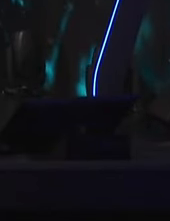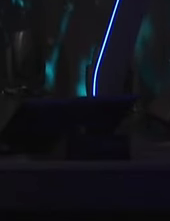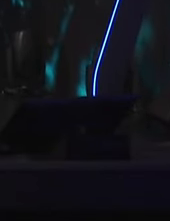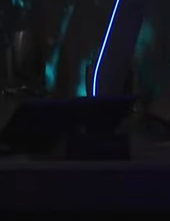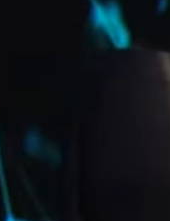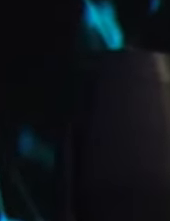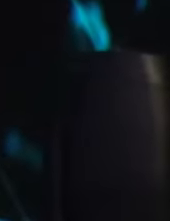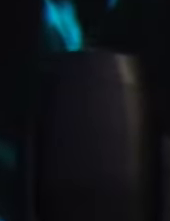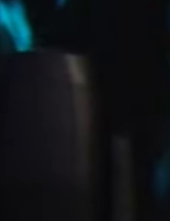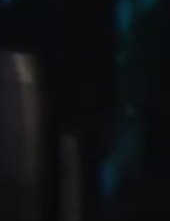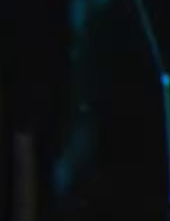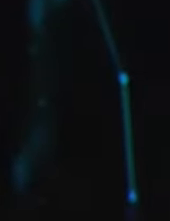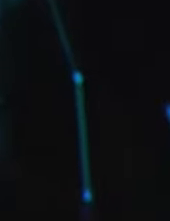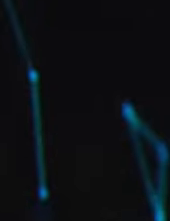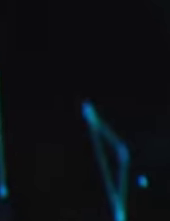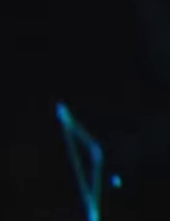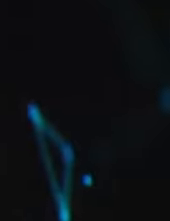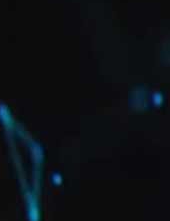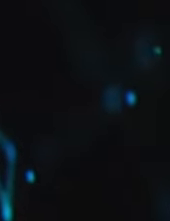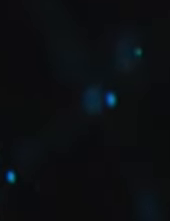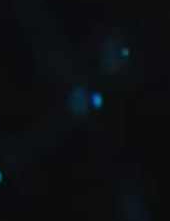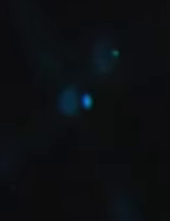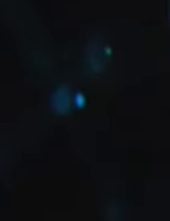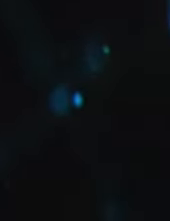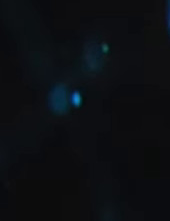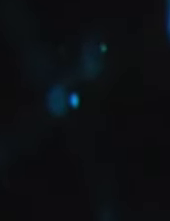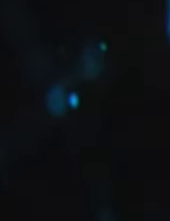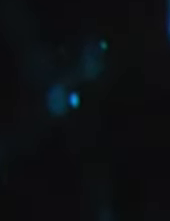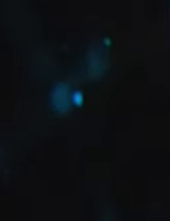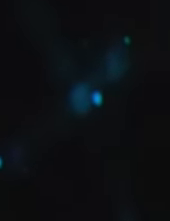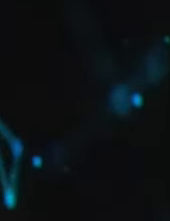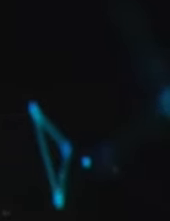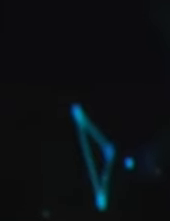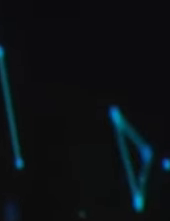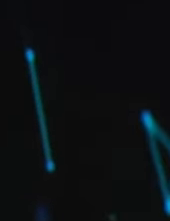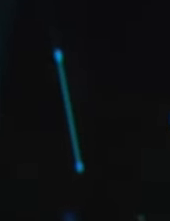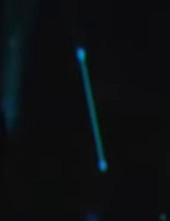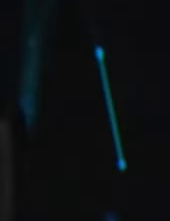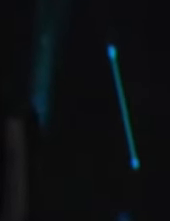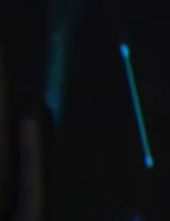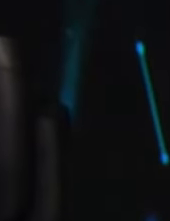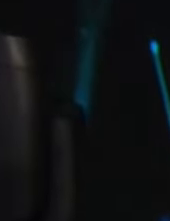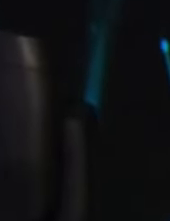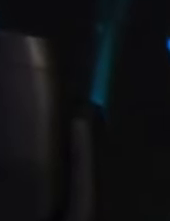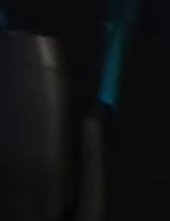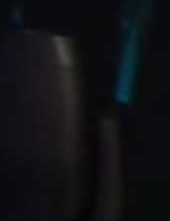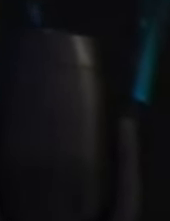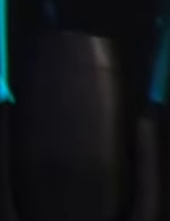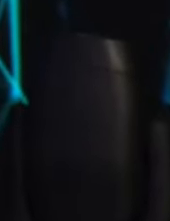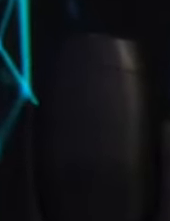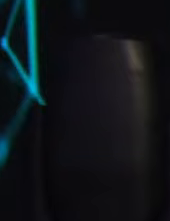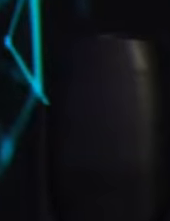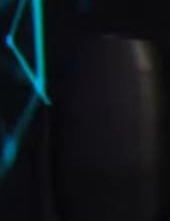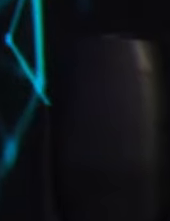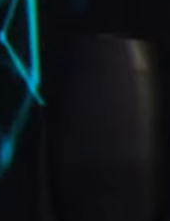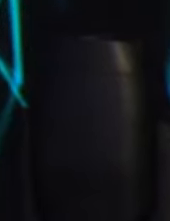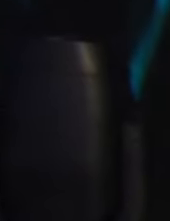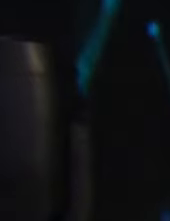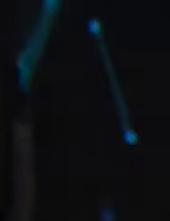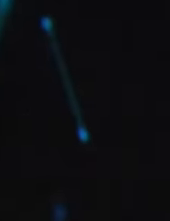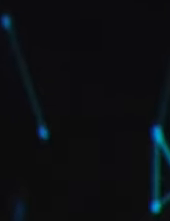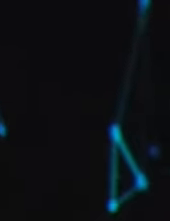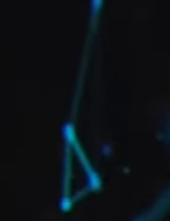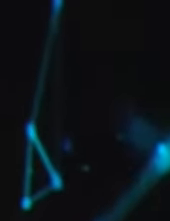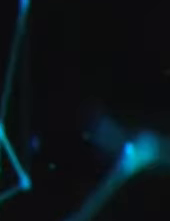es una fiel representante de esta promesa aunque ella es muy humilde ella conoce como pocos en el planeta los verdaderos